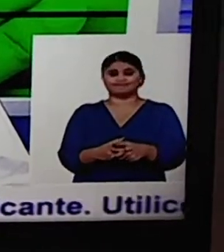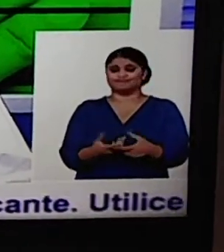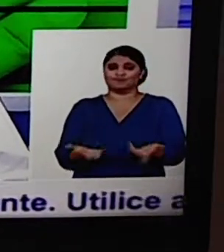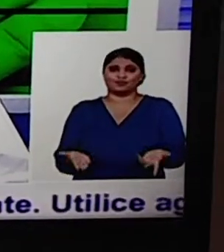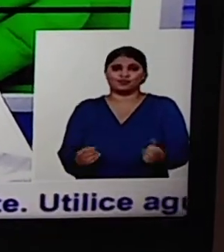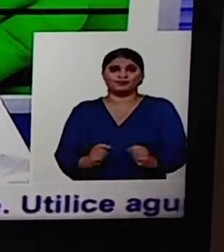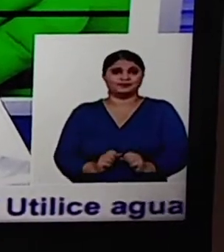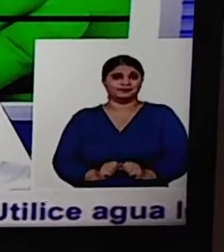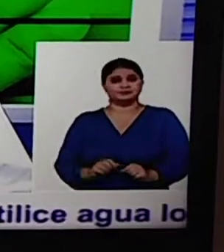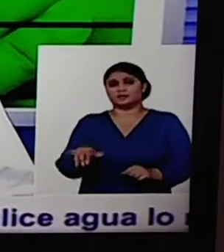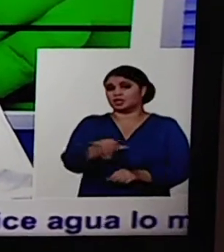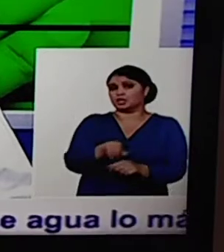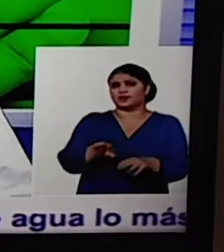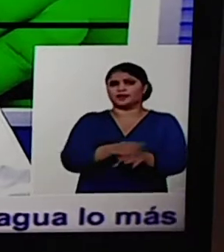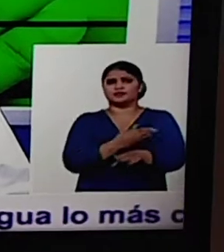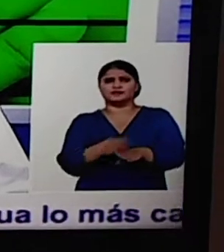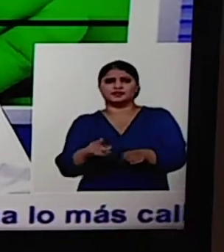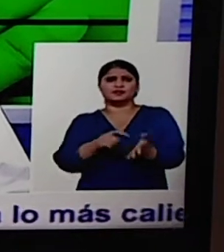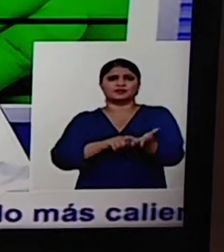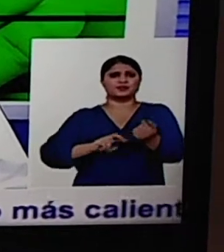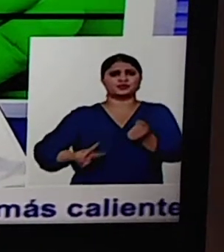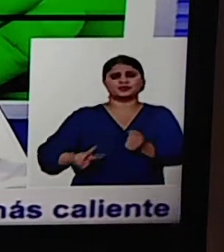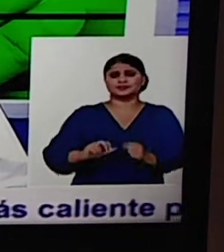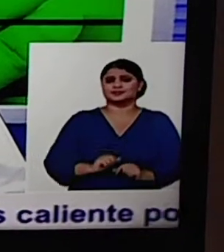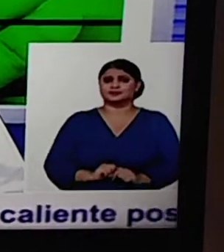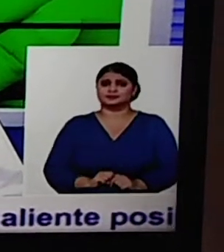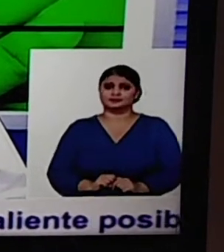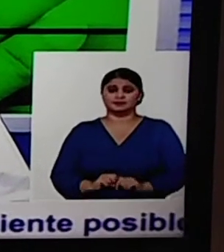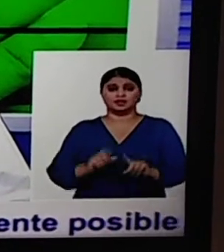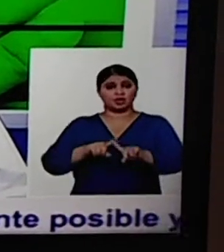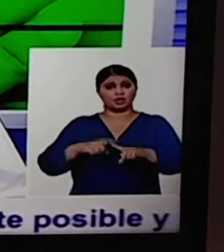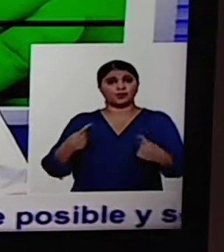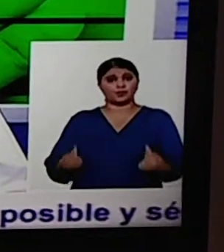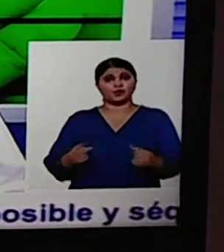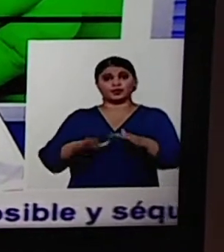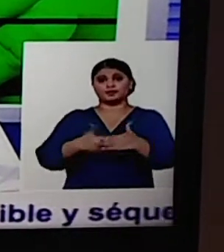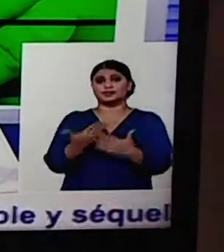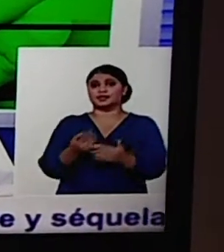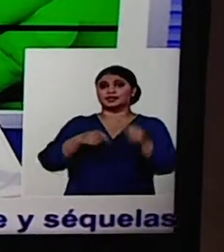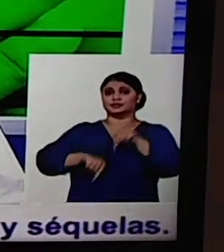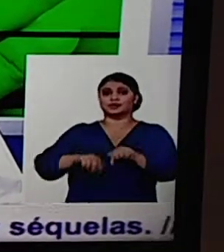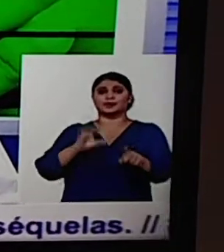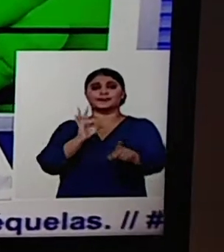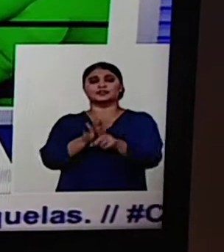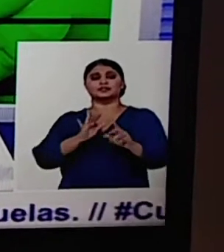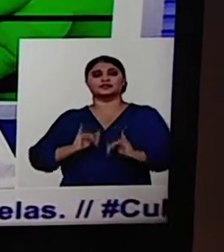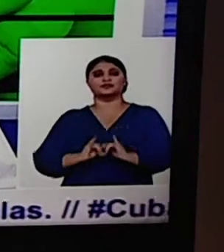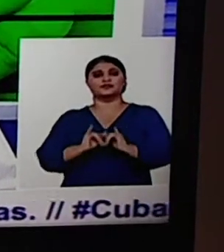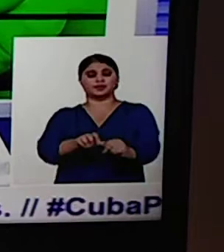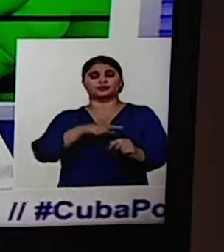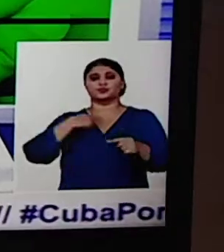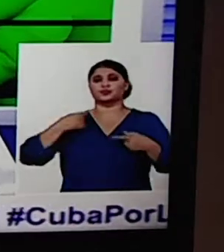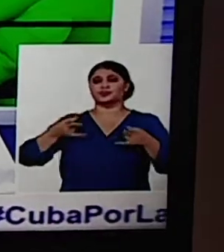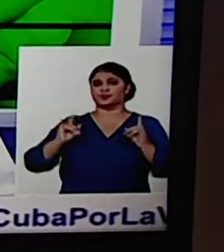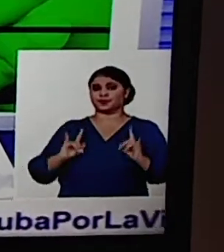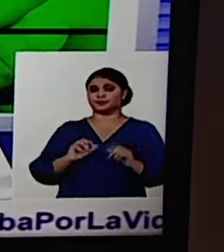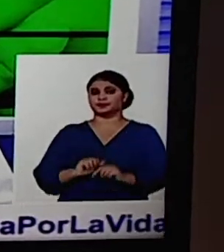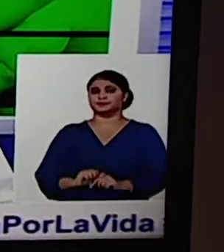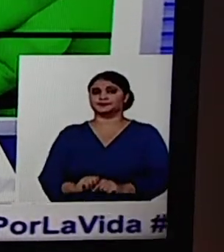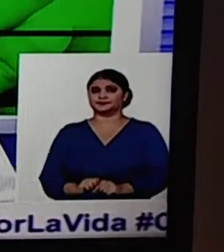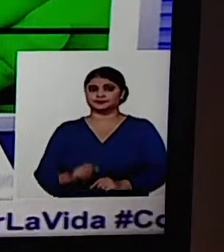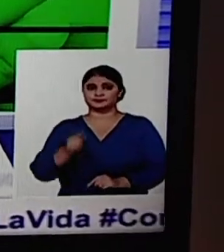esta enfermedad. Y lo digo porque lamentablemente tenemos que informar al inicio de la conferencia el fallecimiento de 13